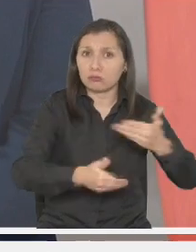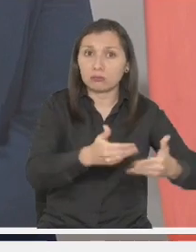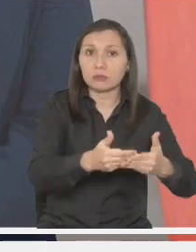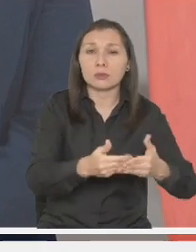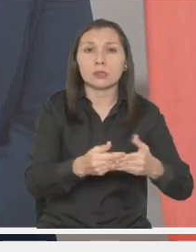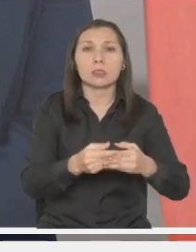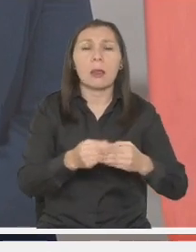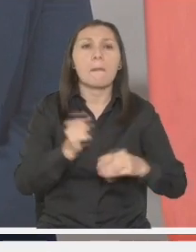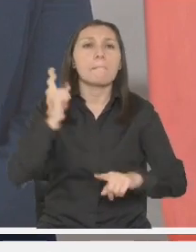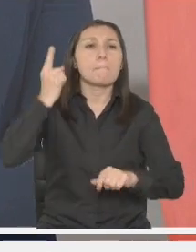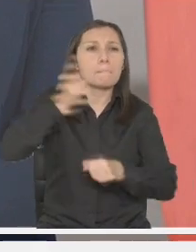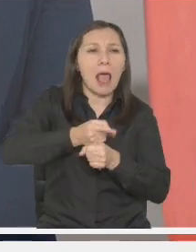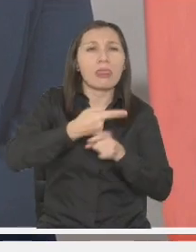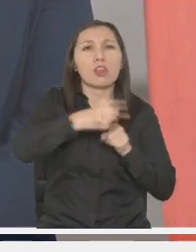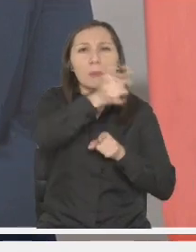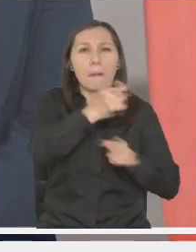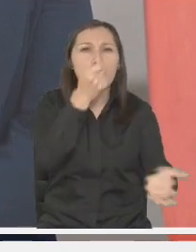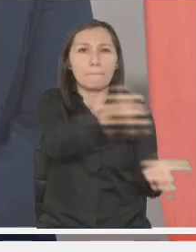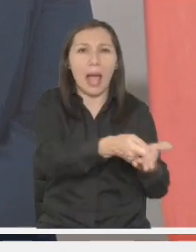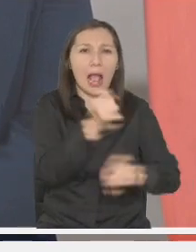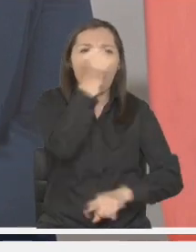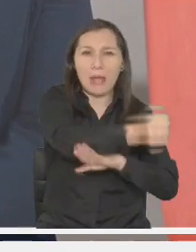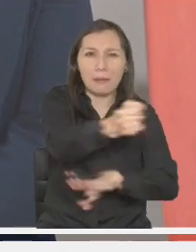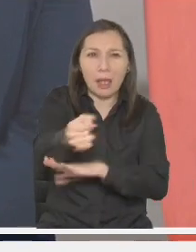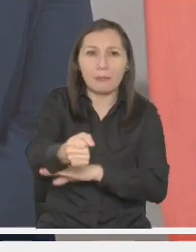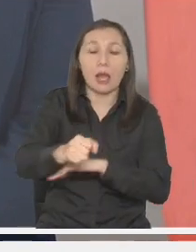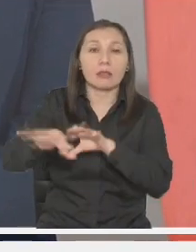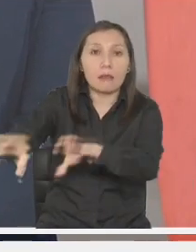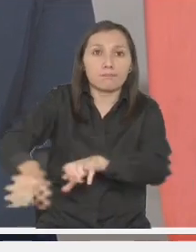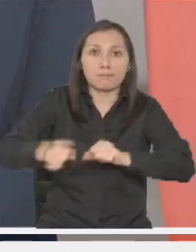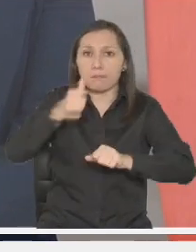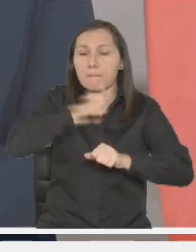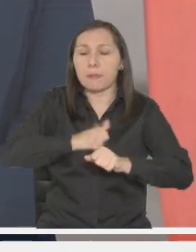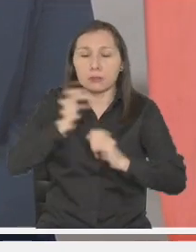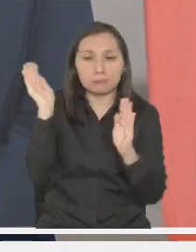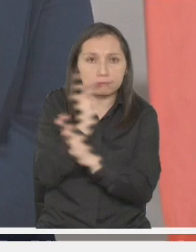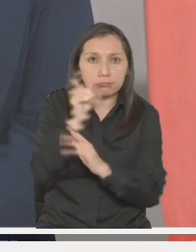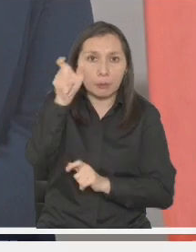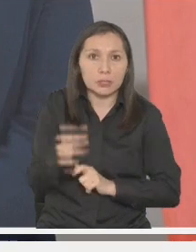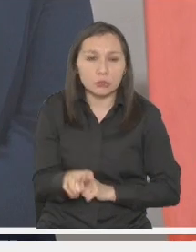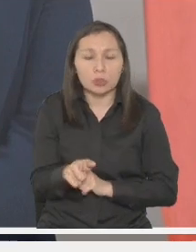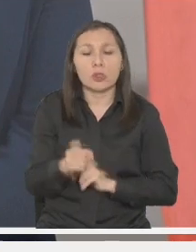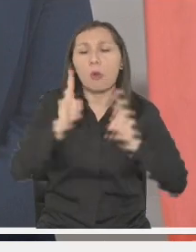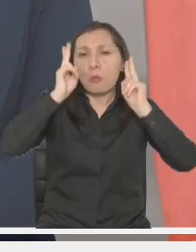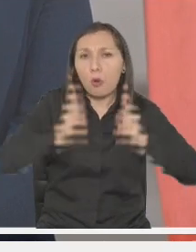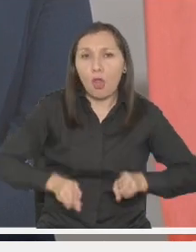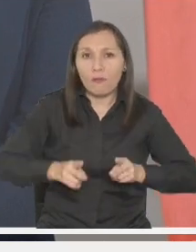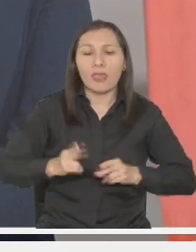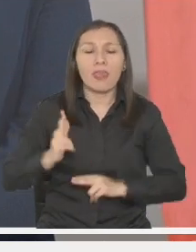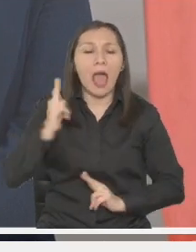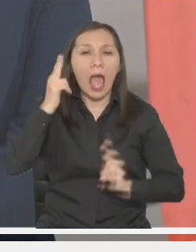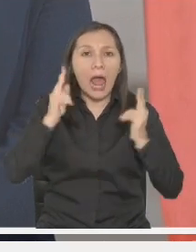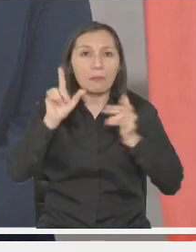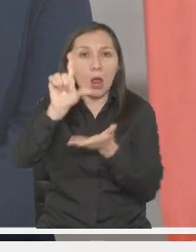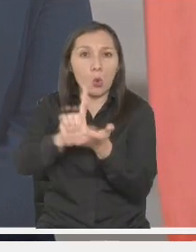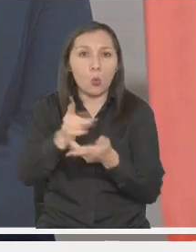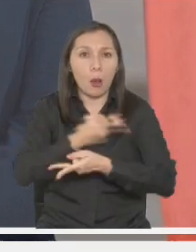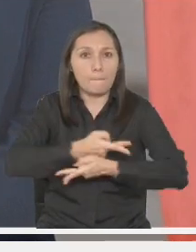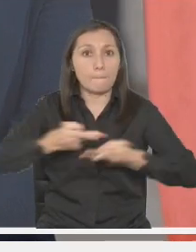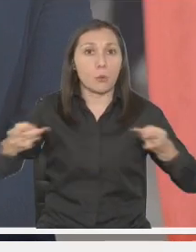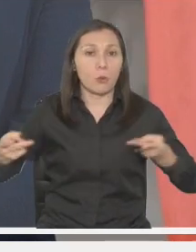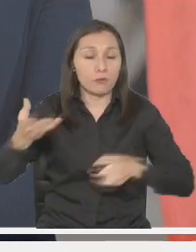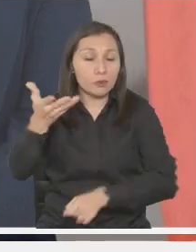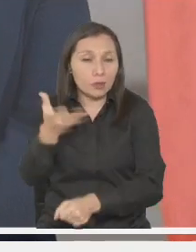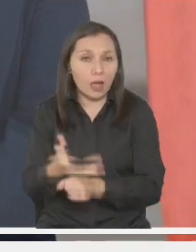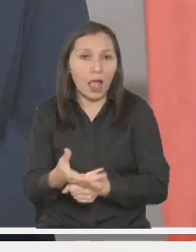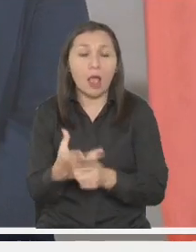de sicariato, de secuestro, de restricción al uso de armas en espacios públicos donde